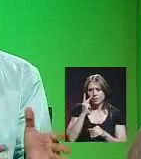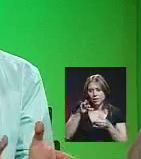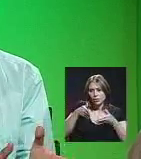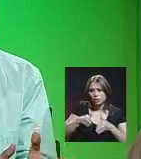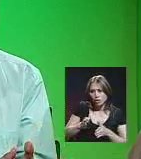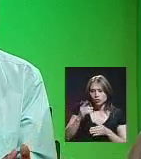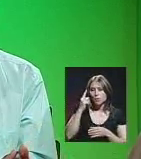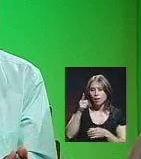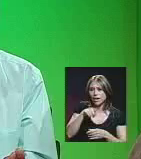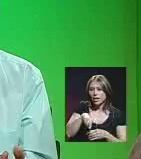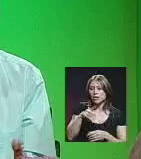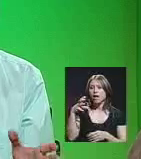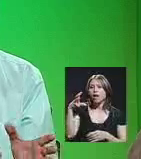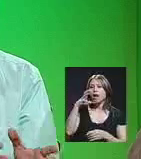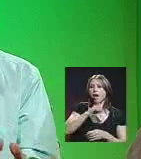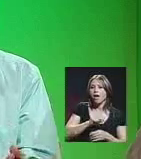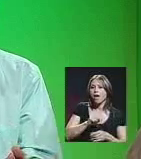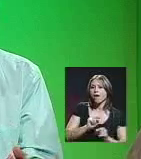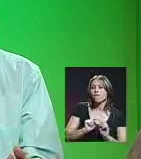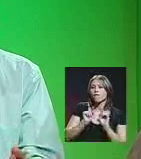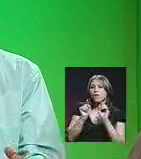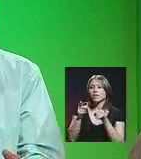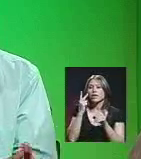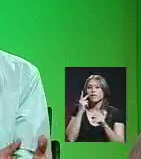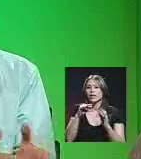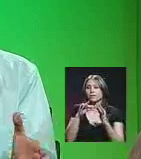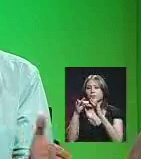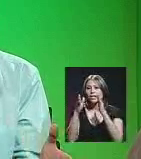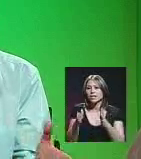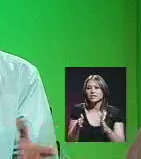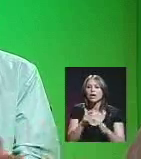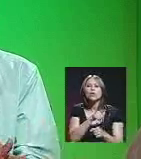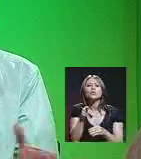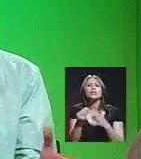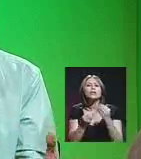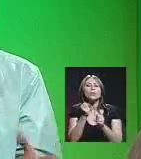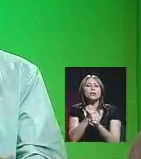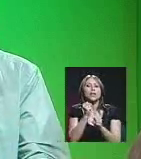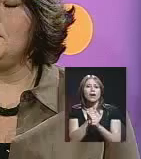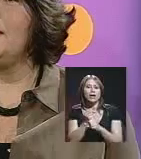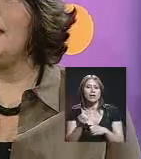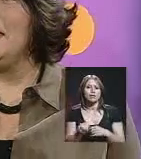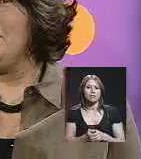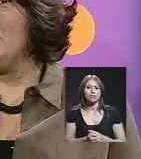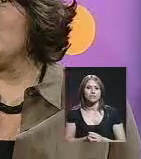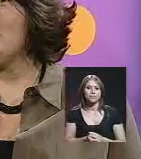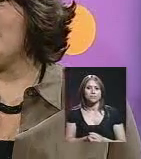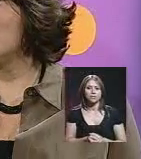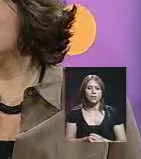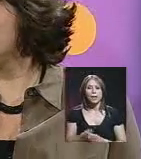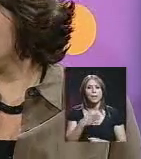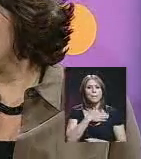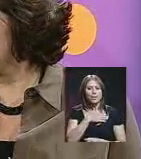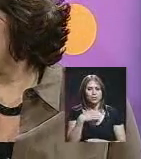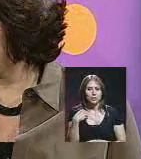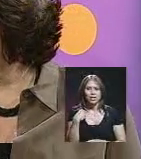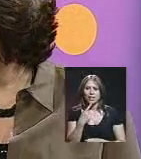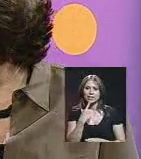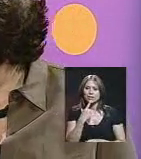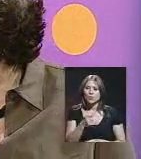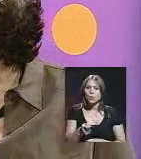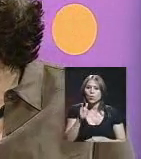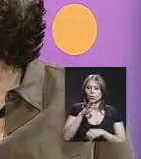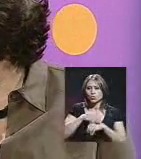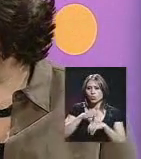que lleven a su hijo a un especialista y cómo entran a trabajar ustedes acá? ¿Cómo es el proceso diario con ellos? Me gustaría resaltar un poco la